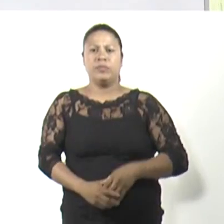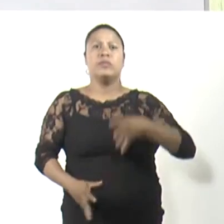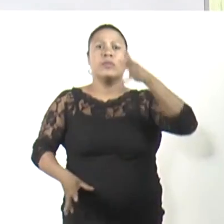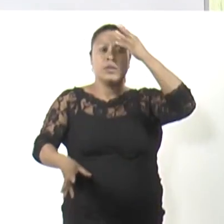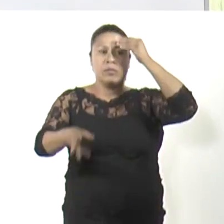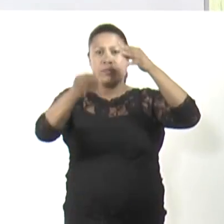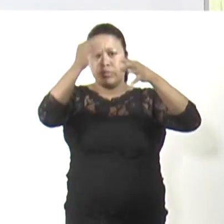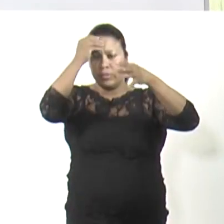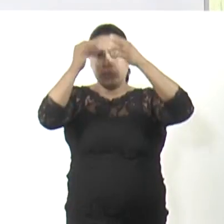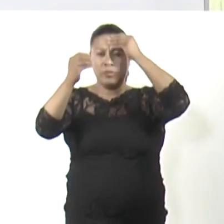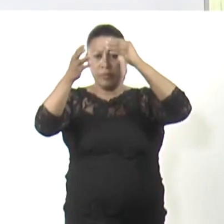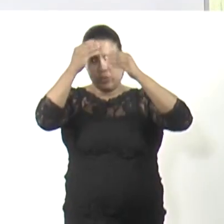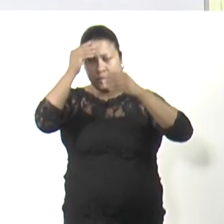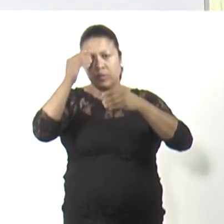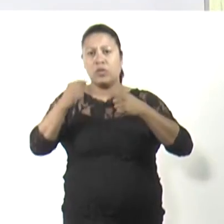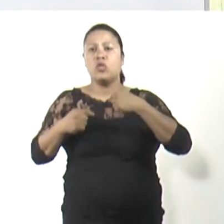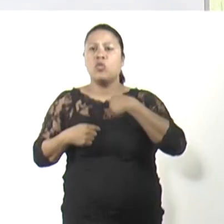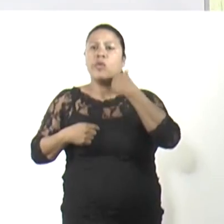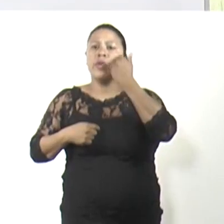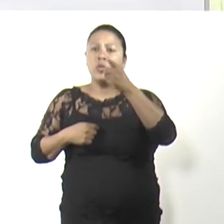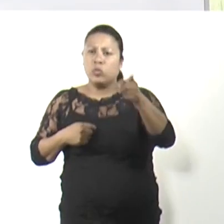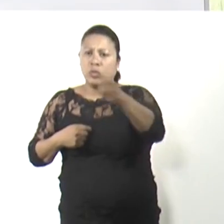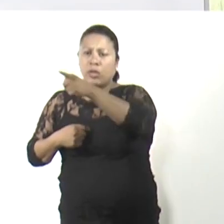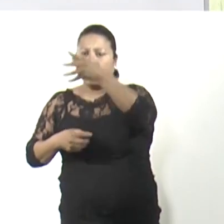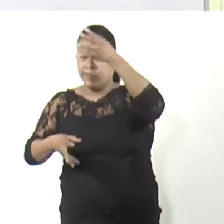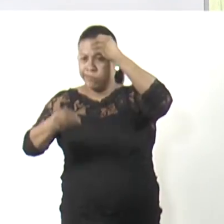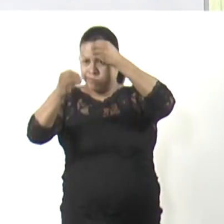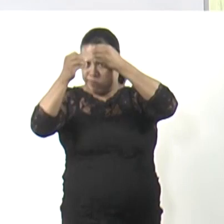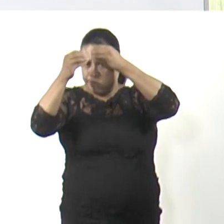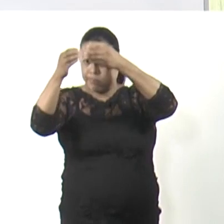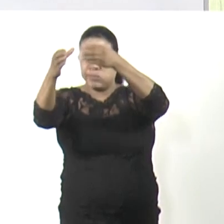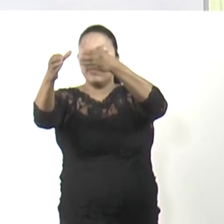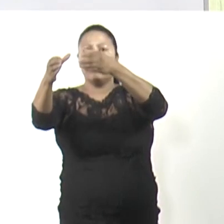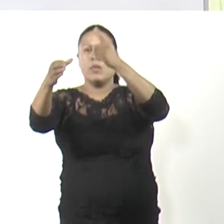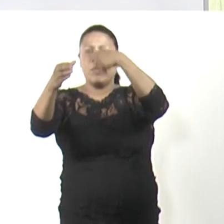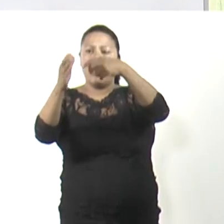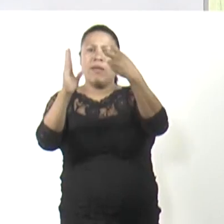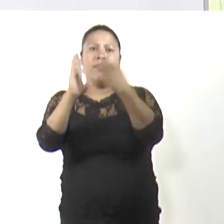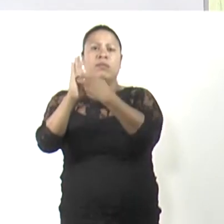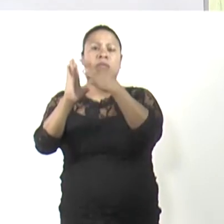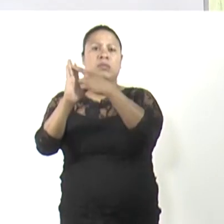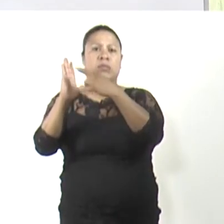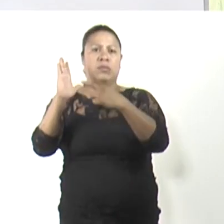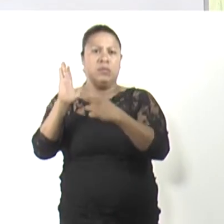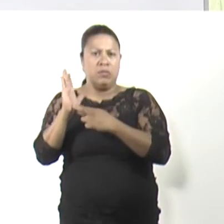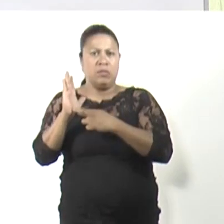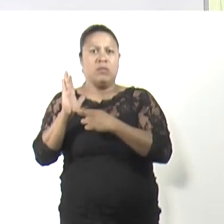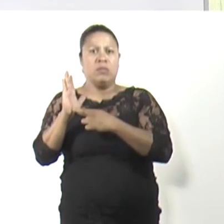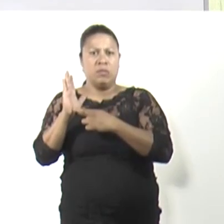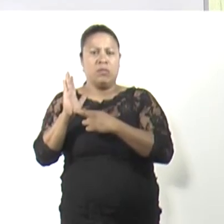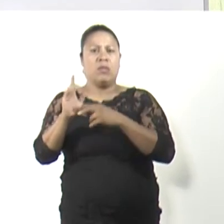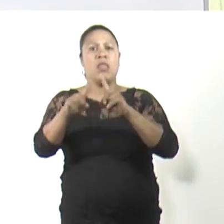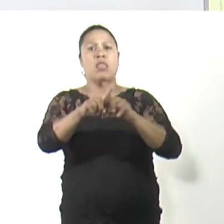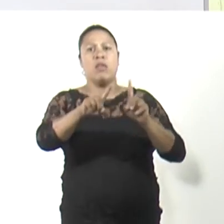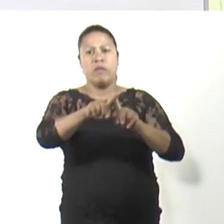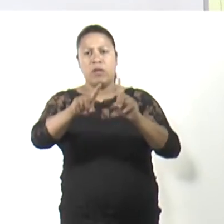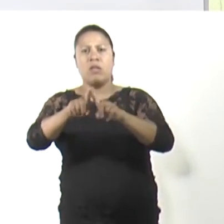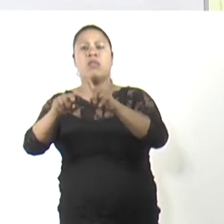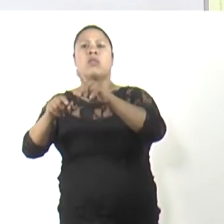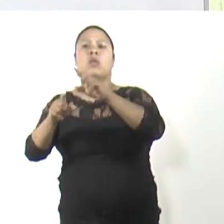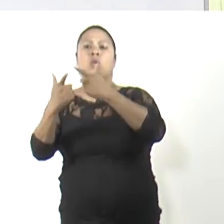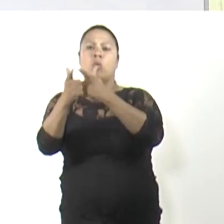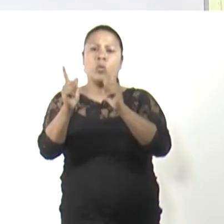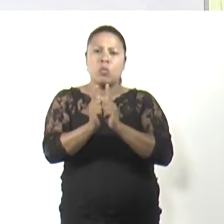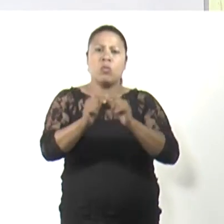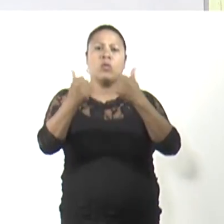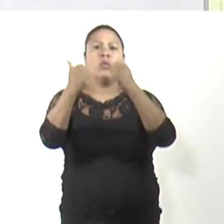Aprendizaje esperado, comprender la función regulatoria de los reglamentos en diferentes sociedades,